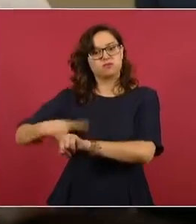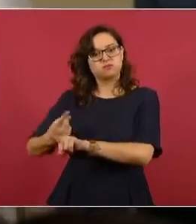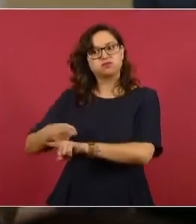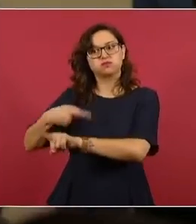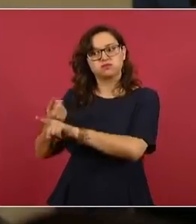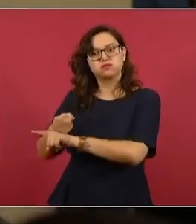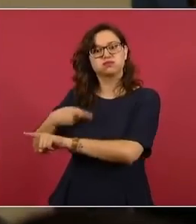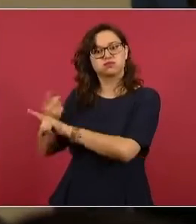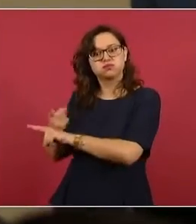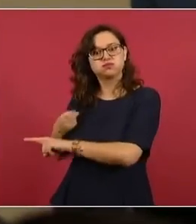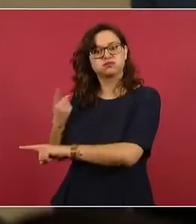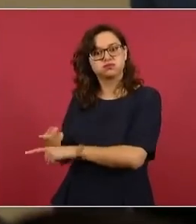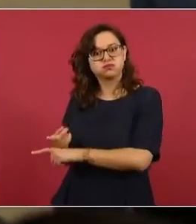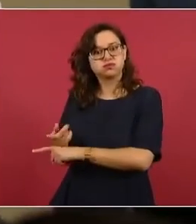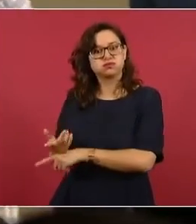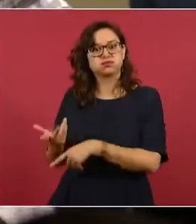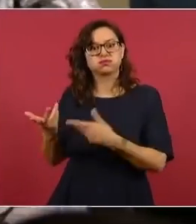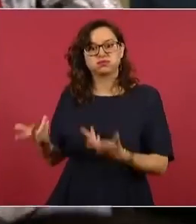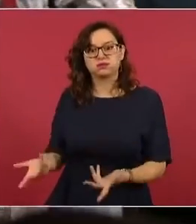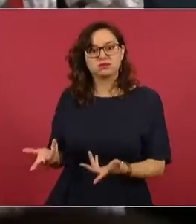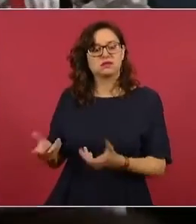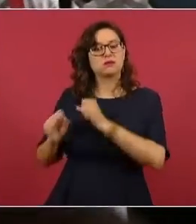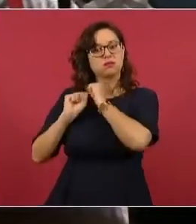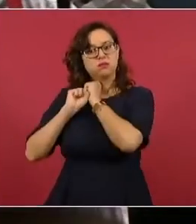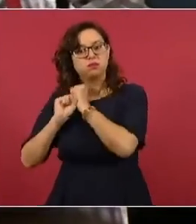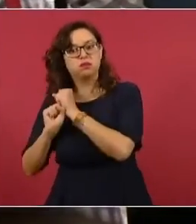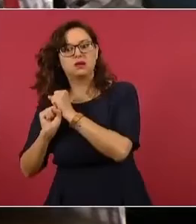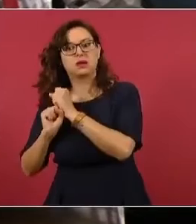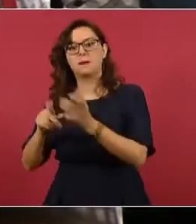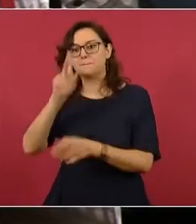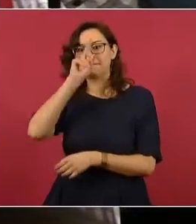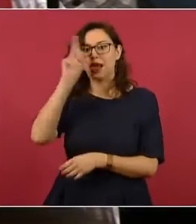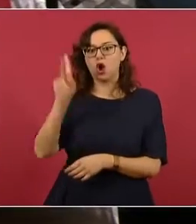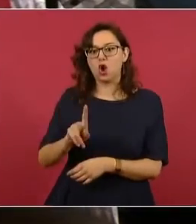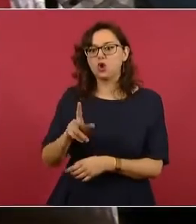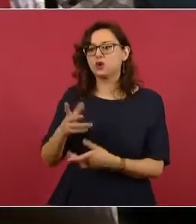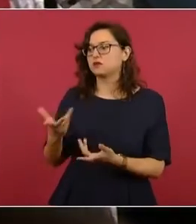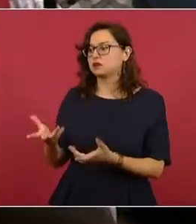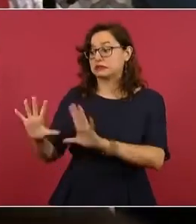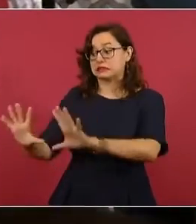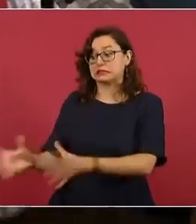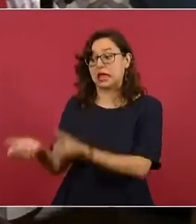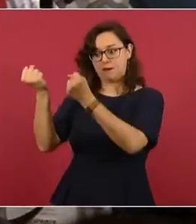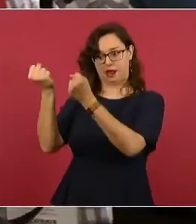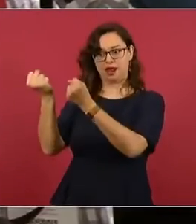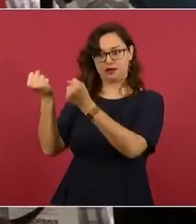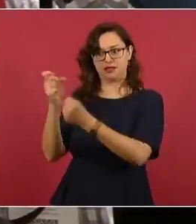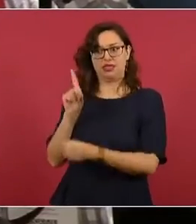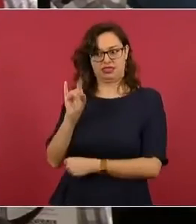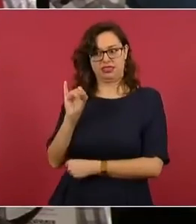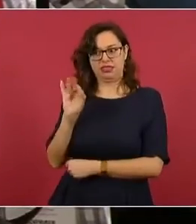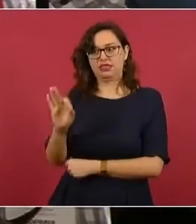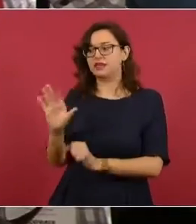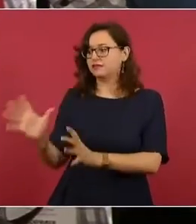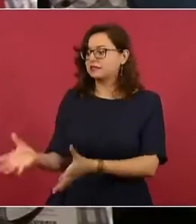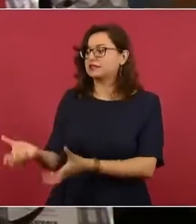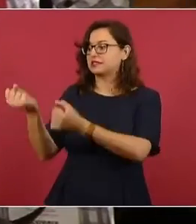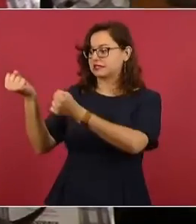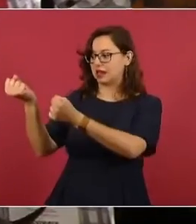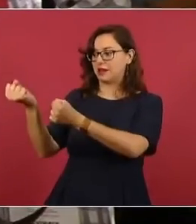algunos casos eran víctimas de trata sexual y en ese sentido necesitaban, y además ahí se